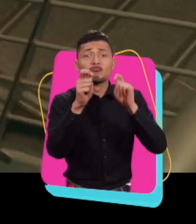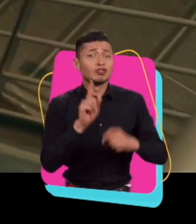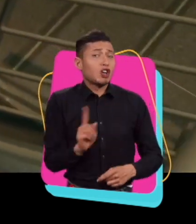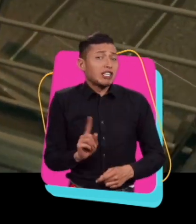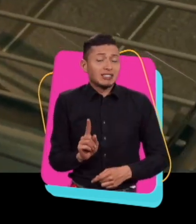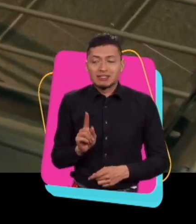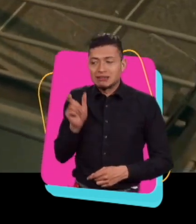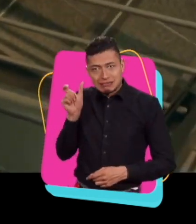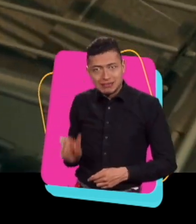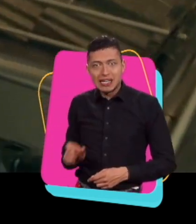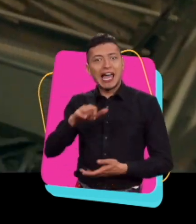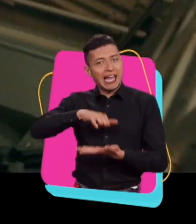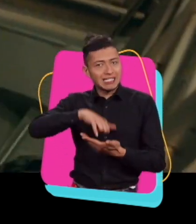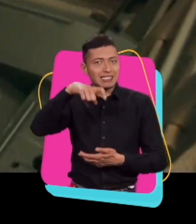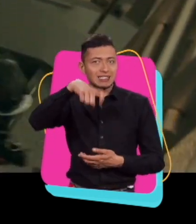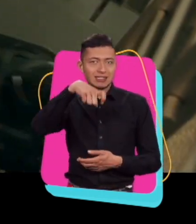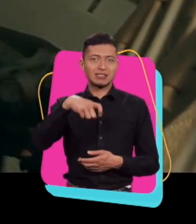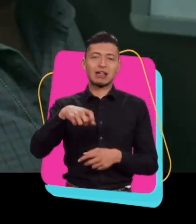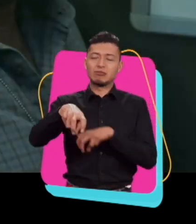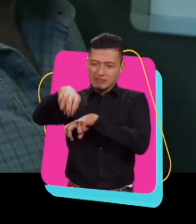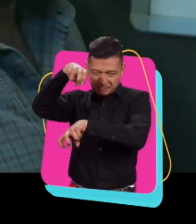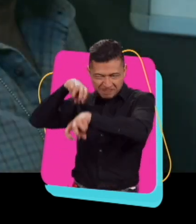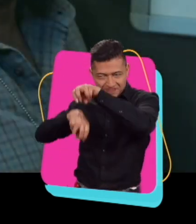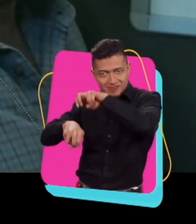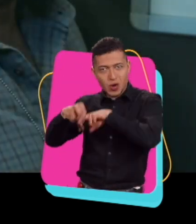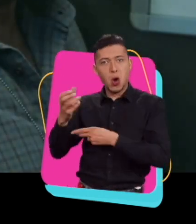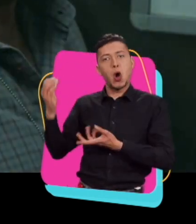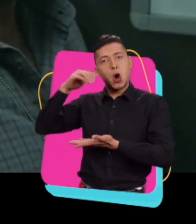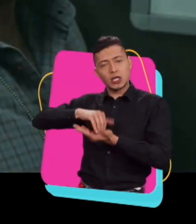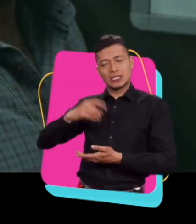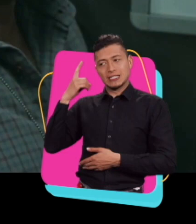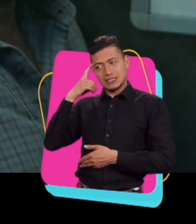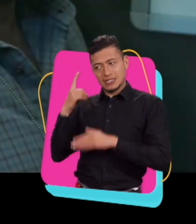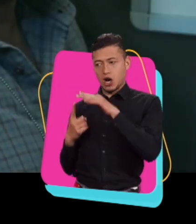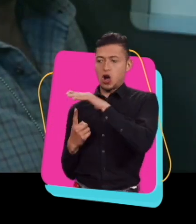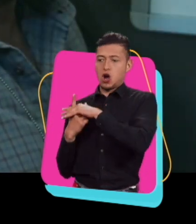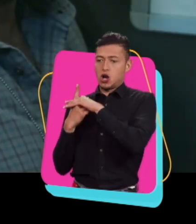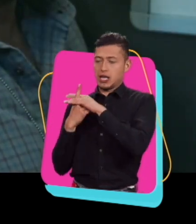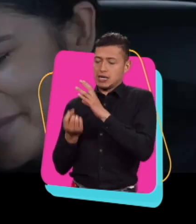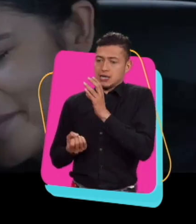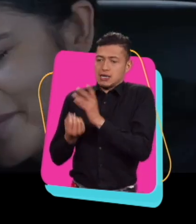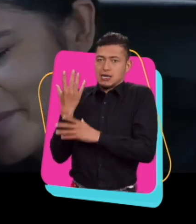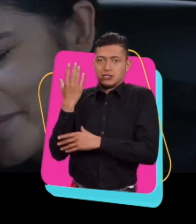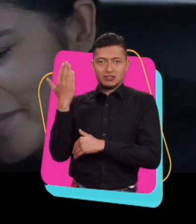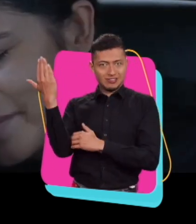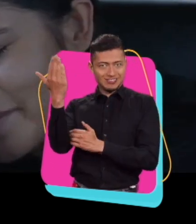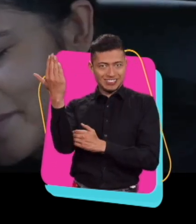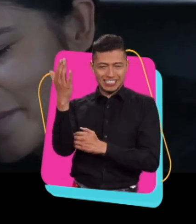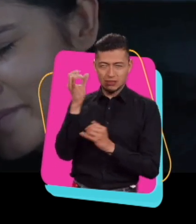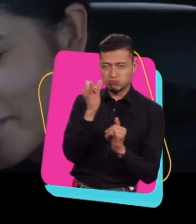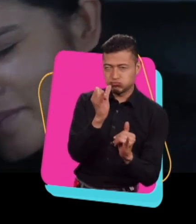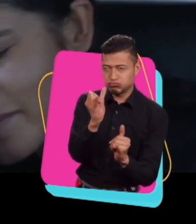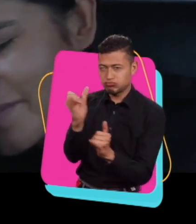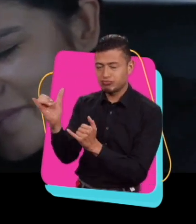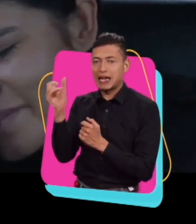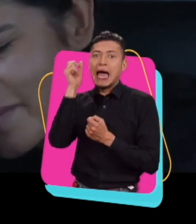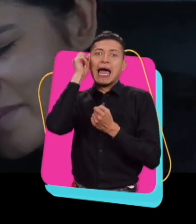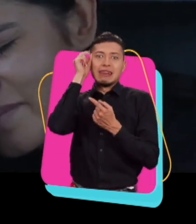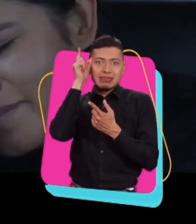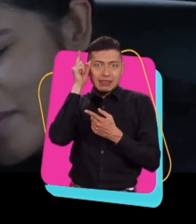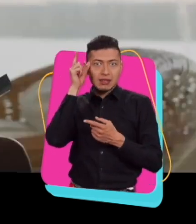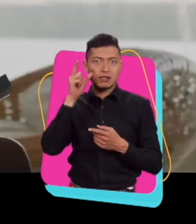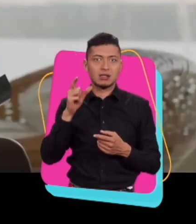malformación lo que tenemos que hacer es como regresar hacia los orígenes de la creación cinematográfica